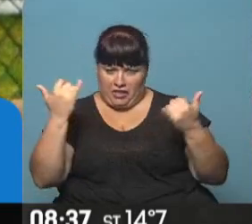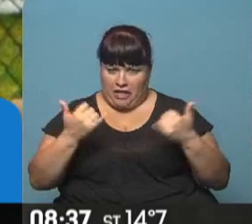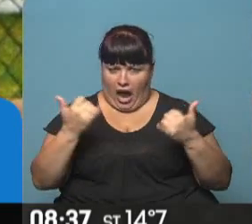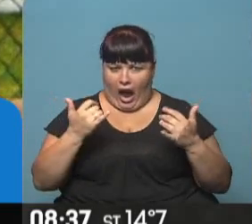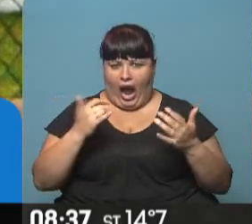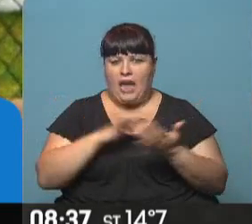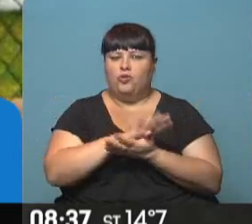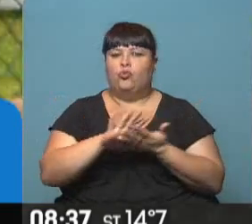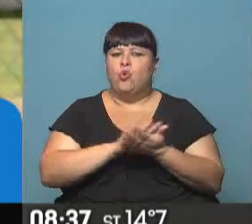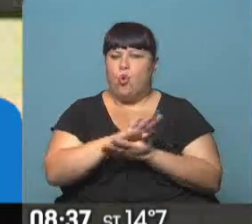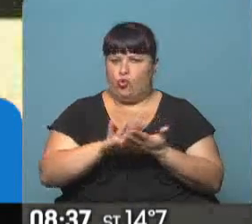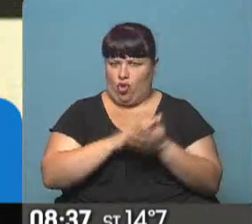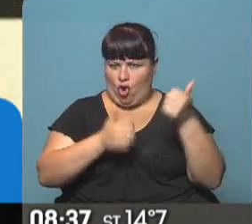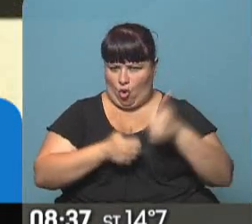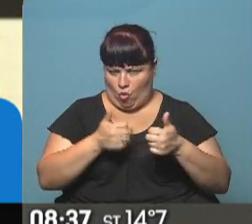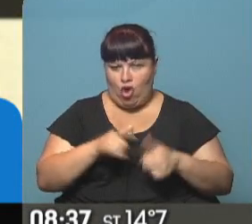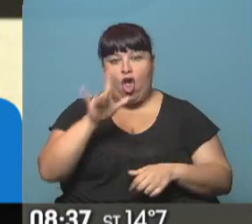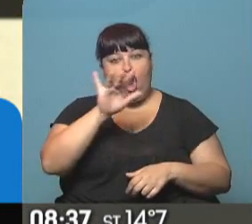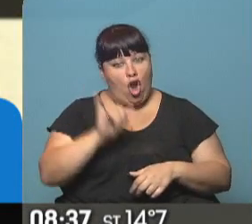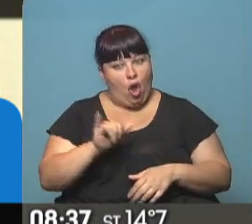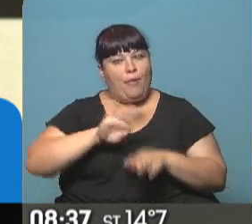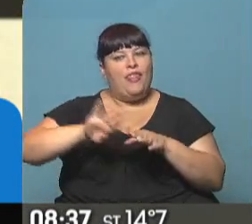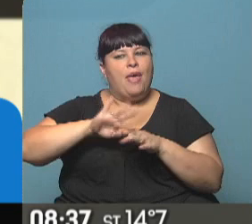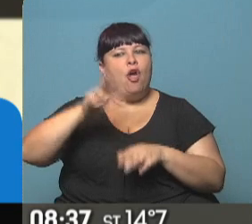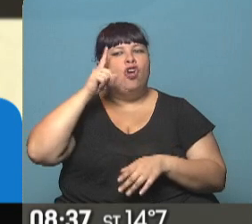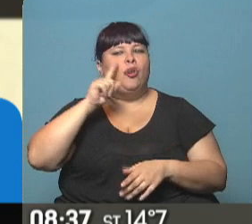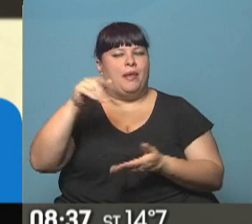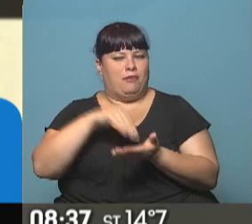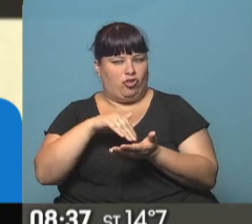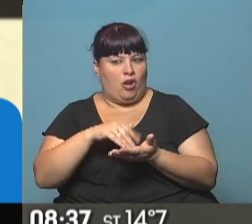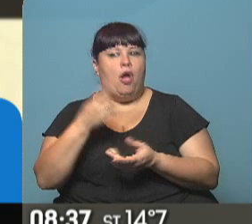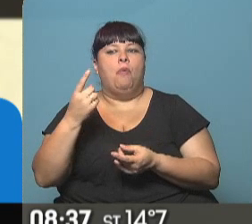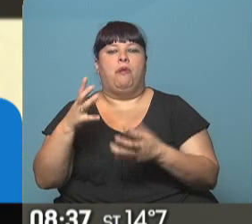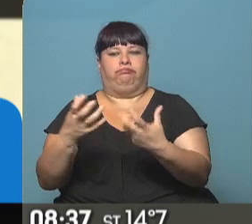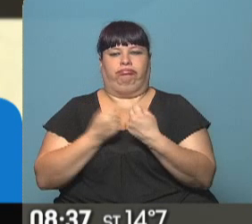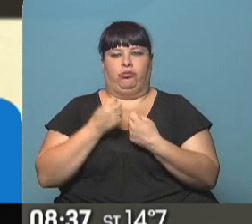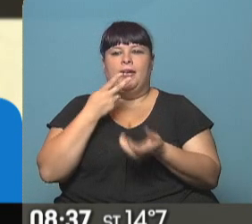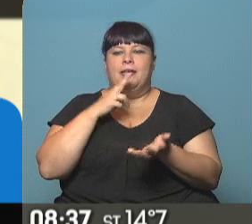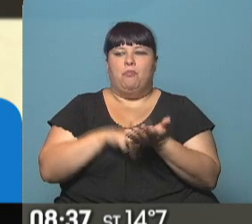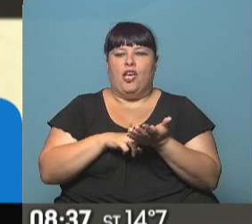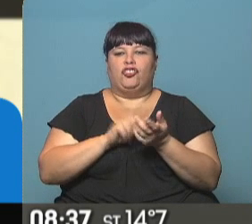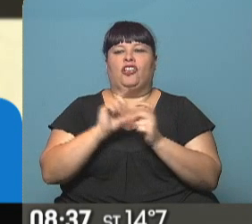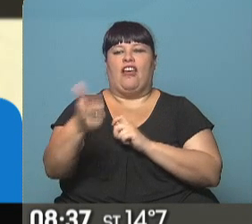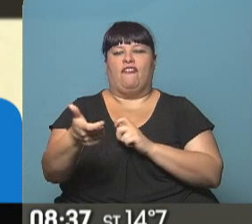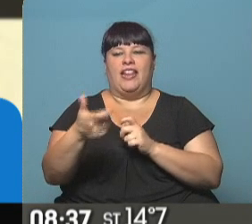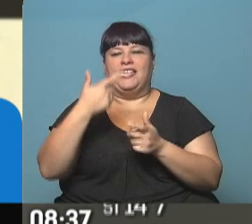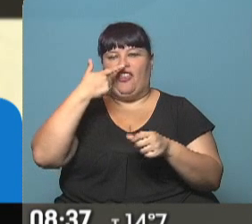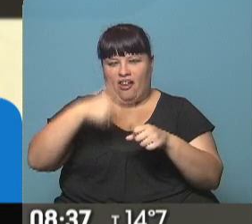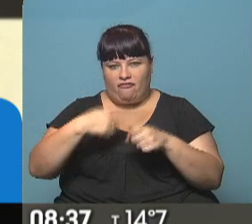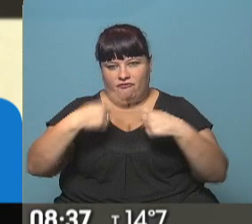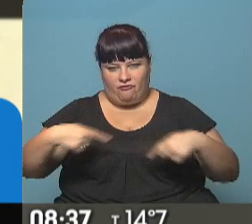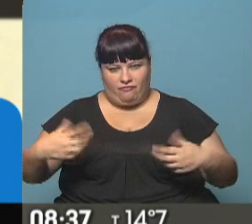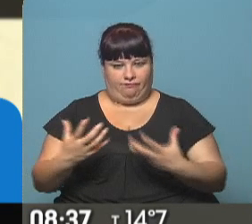existencia de un fraude concursal. López debe unos 8.000 millones por haber retenido ilegalmente el impuesto a la transferencia de